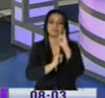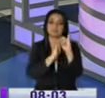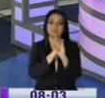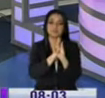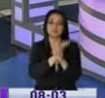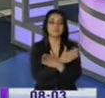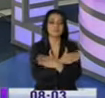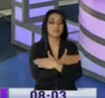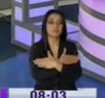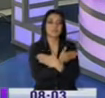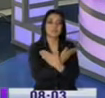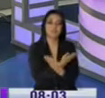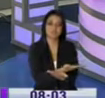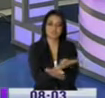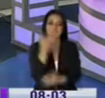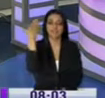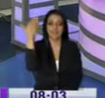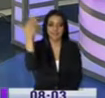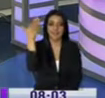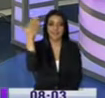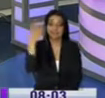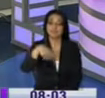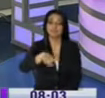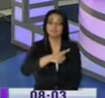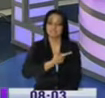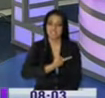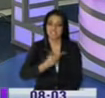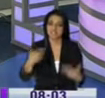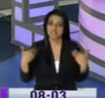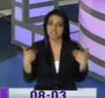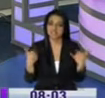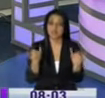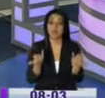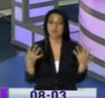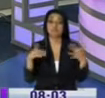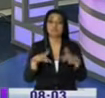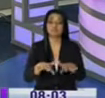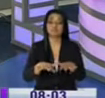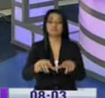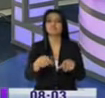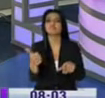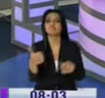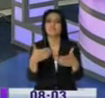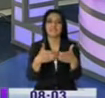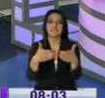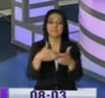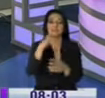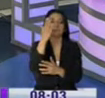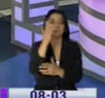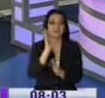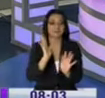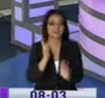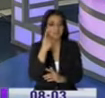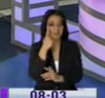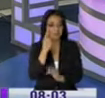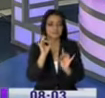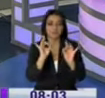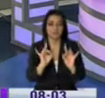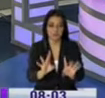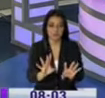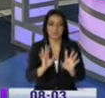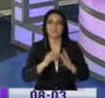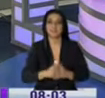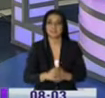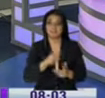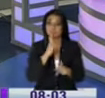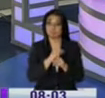Felicidades a los hinchas Salvos, deben estar muy felices, y ahora sí el nuevo encuentro es con el Fluminense de Brasil, así que lo mejor para este partido también.